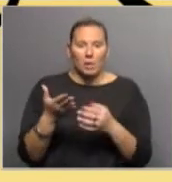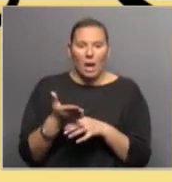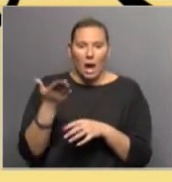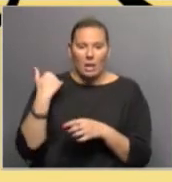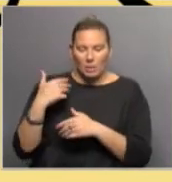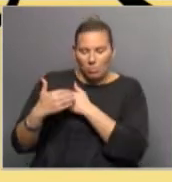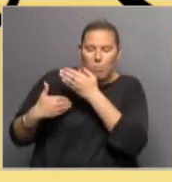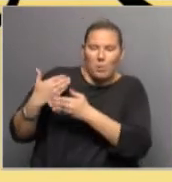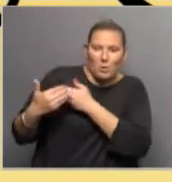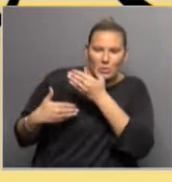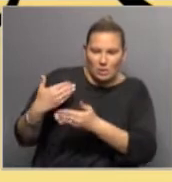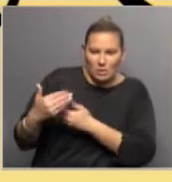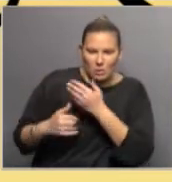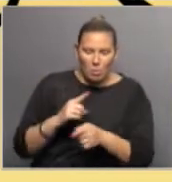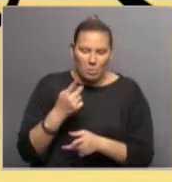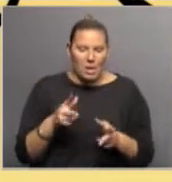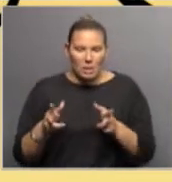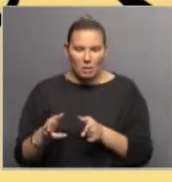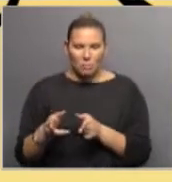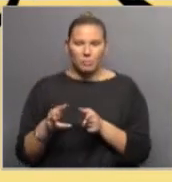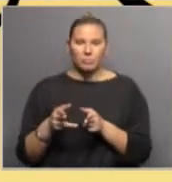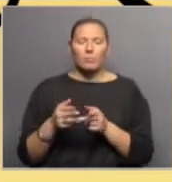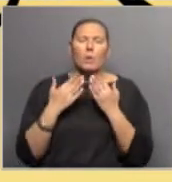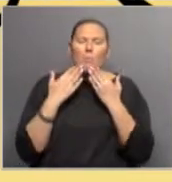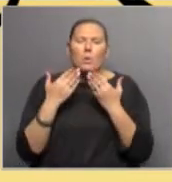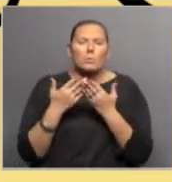ya su transición en esta primera etapa. La pregunta